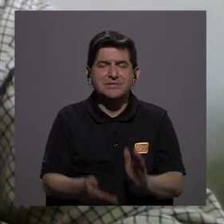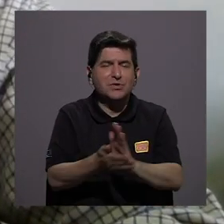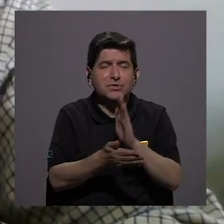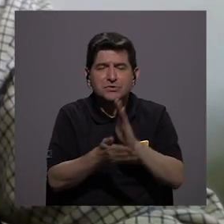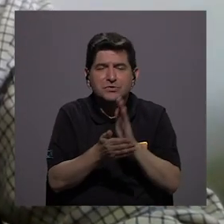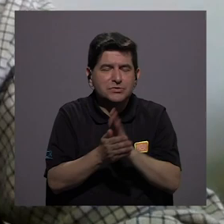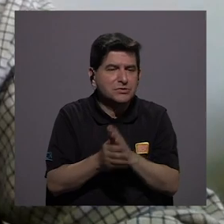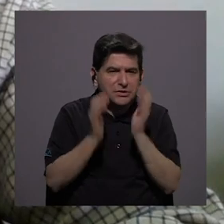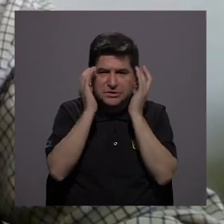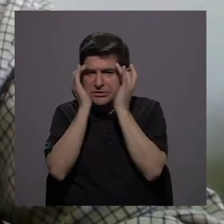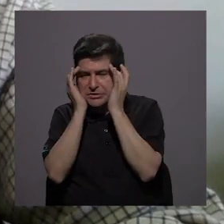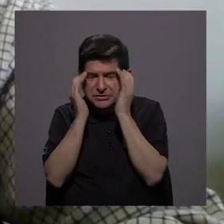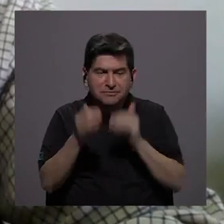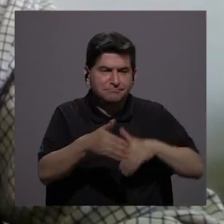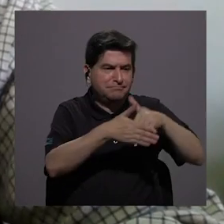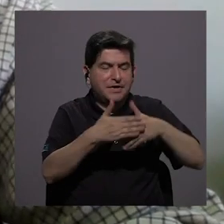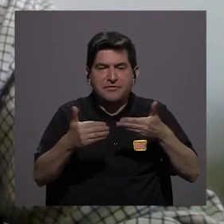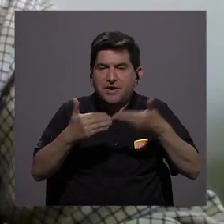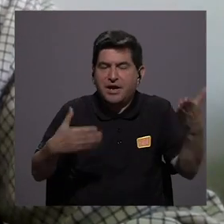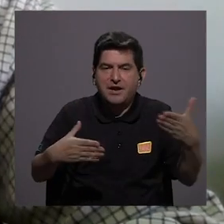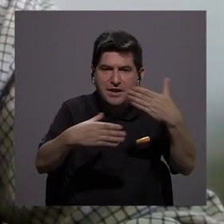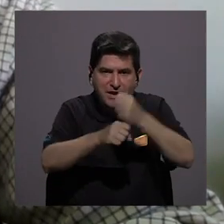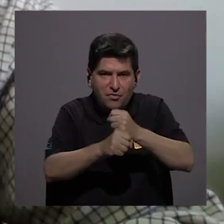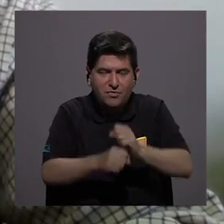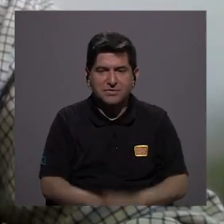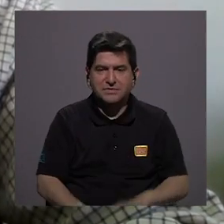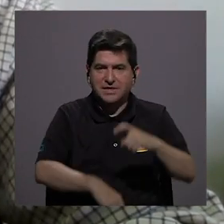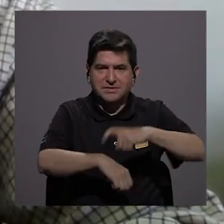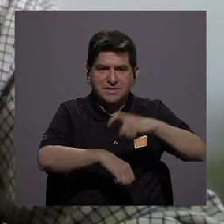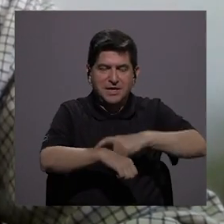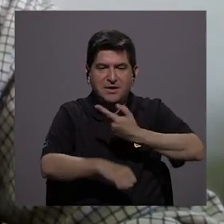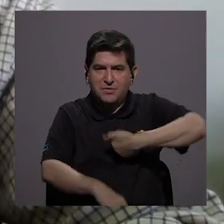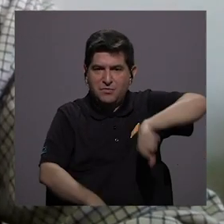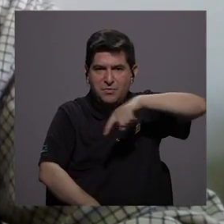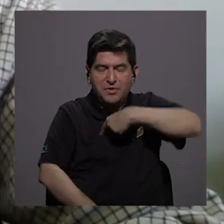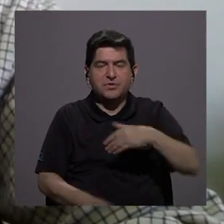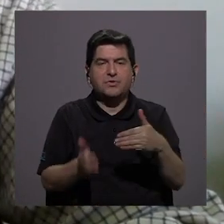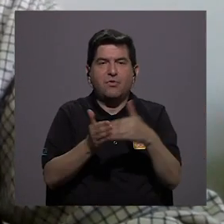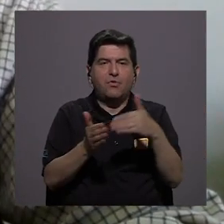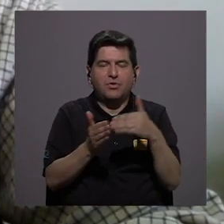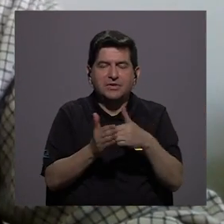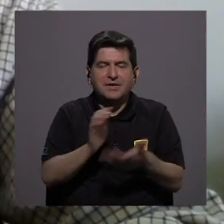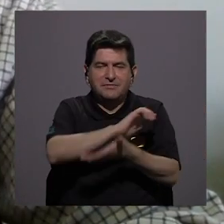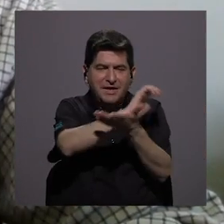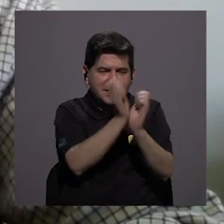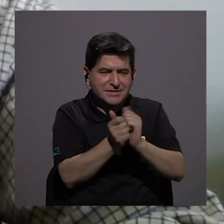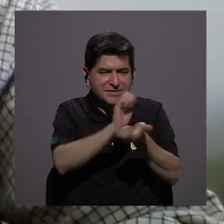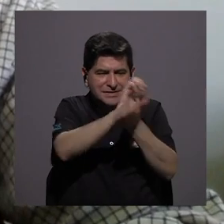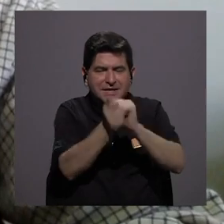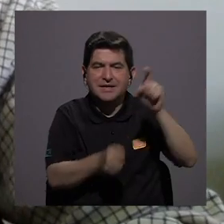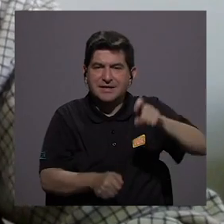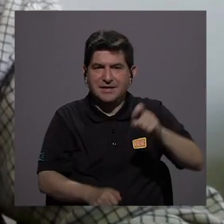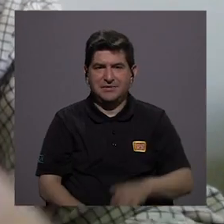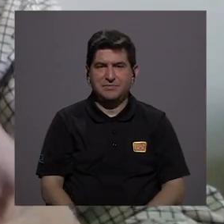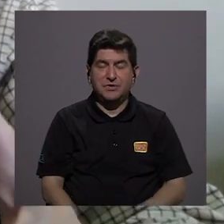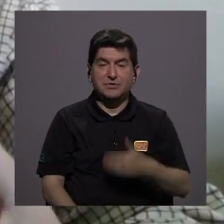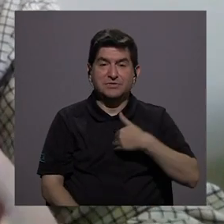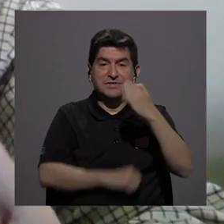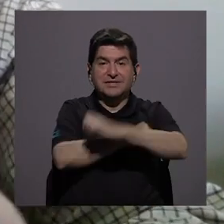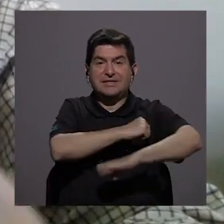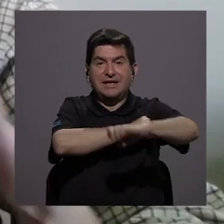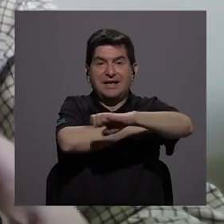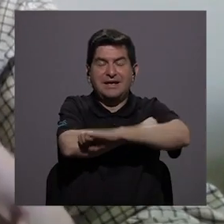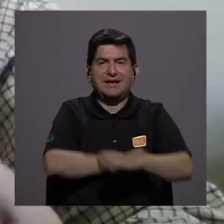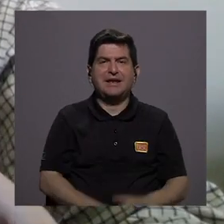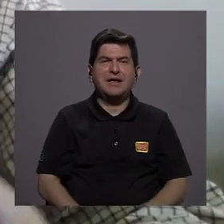en Costa Rica, nos impide hacer cosas que tenemos que hacer en momentos en que tenemos que estarnos reinventando. Uh-huh. Mucho